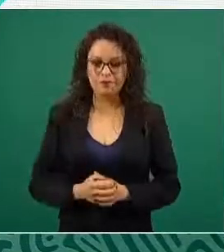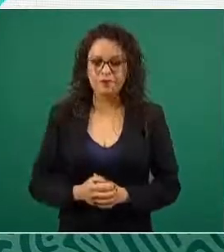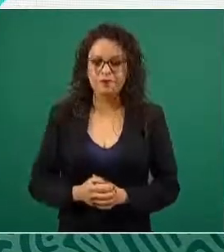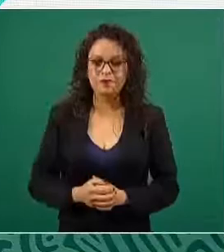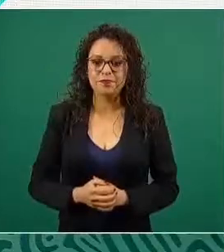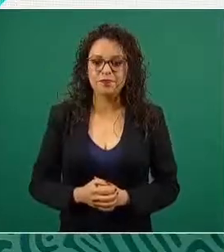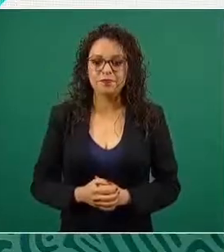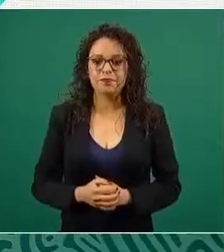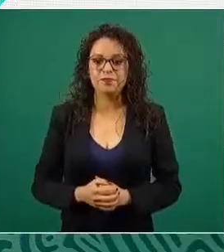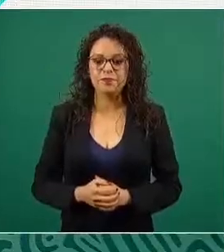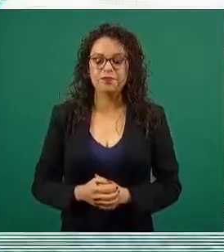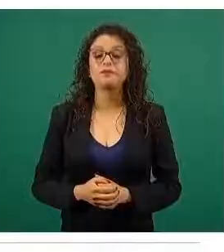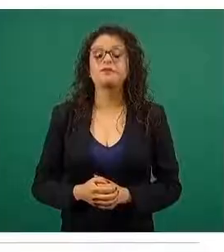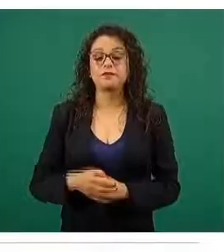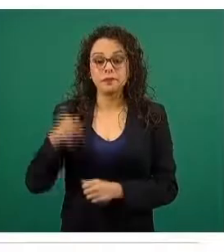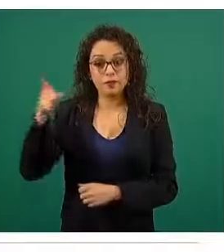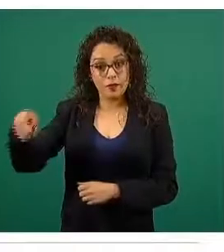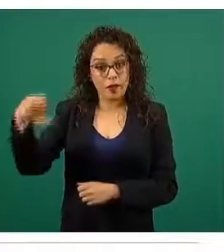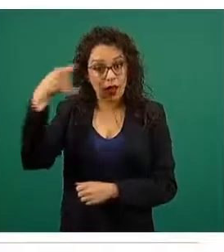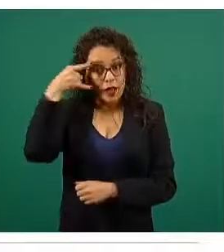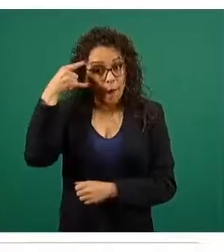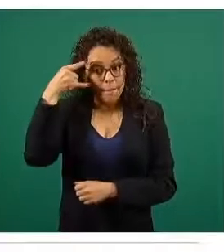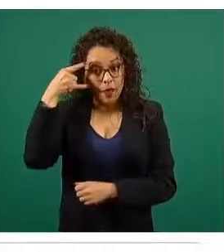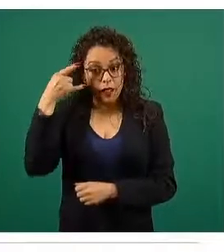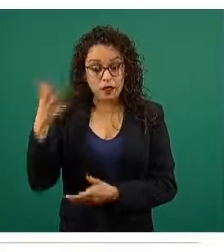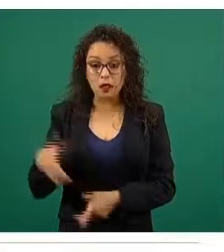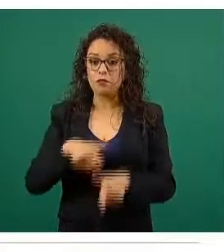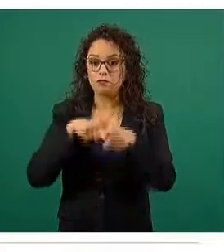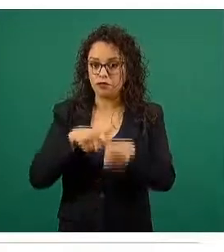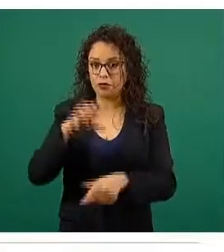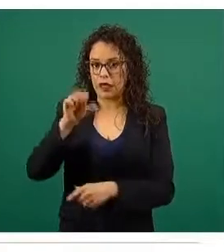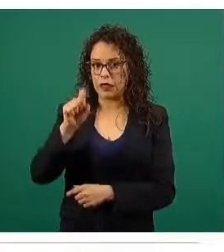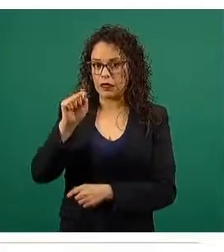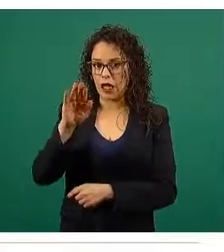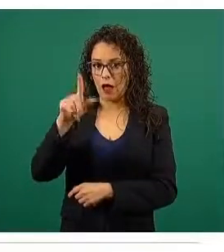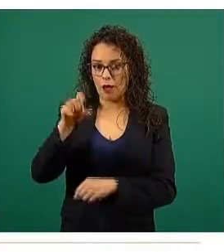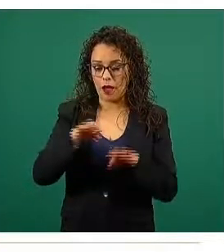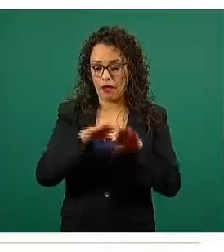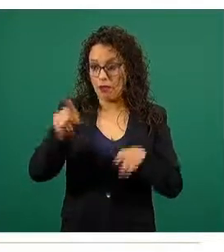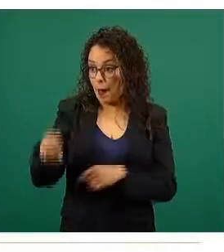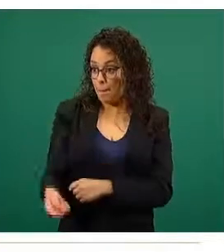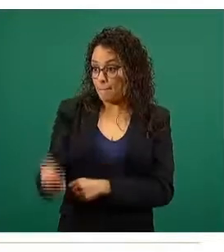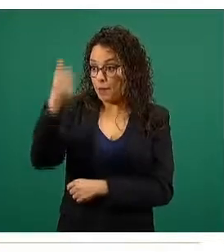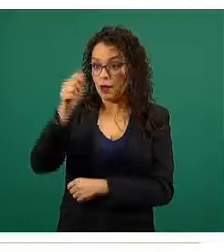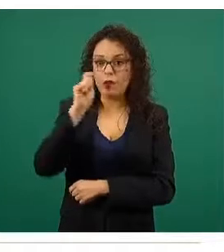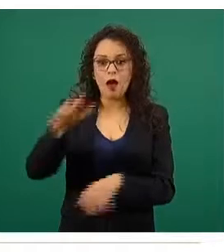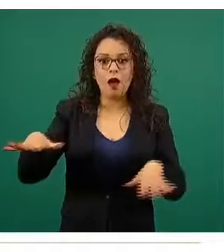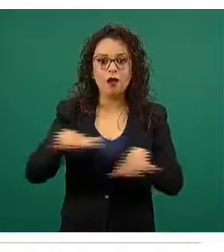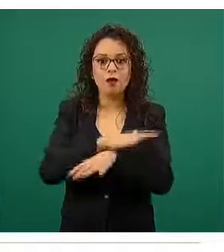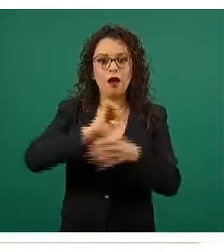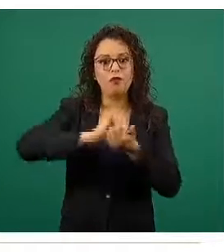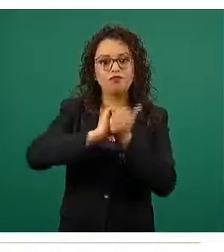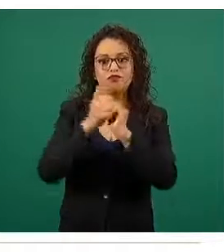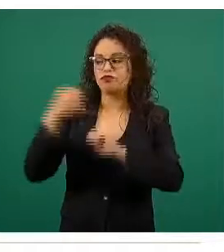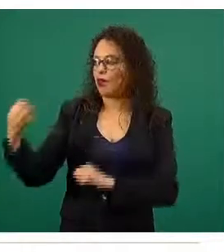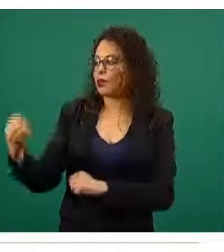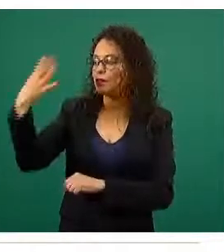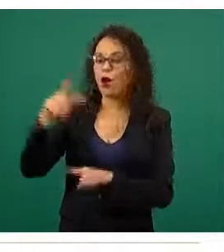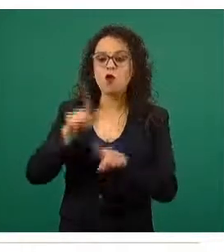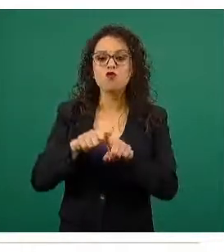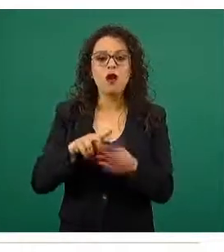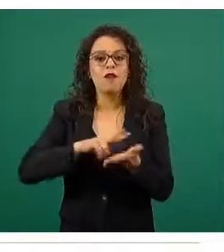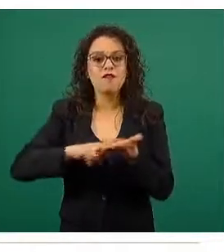Campeche ha permanecido muy estable desde que empezó a descender, primer estado que pasó a semáforo verde y vemos esta